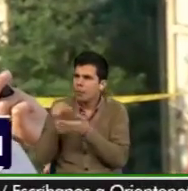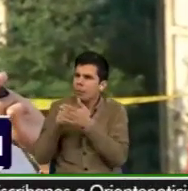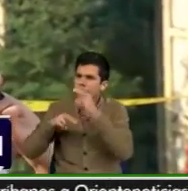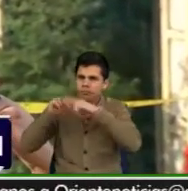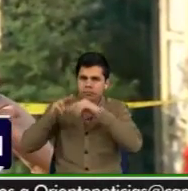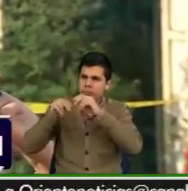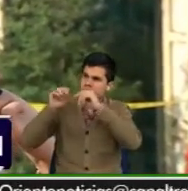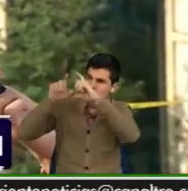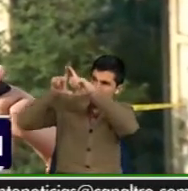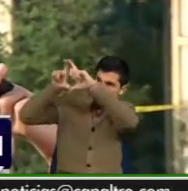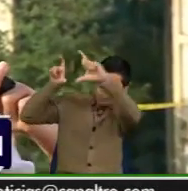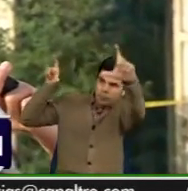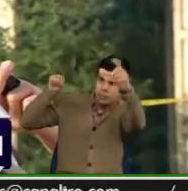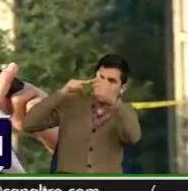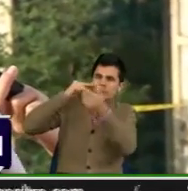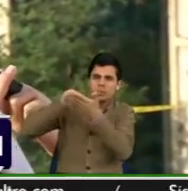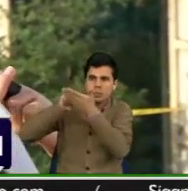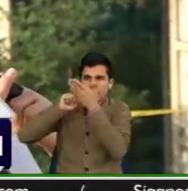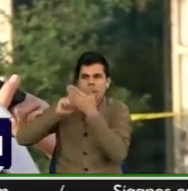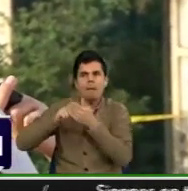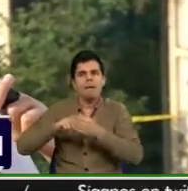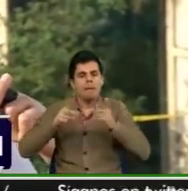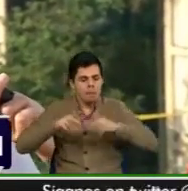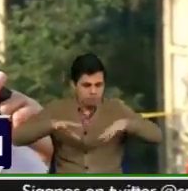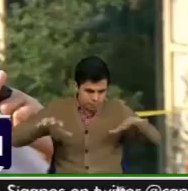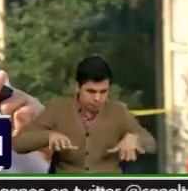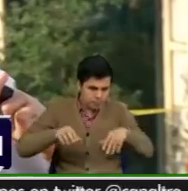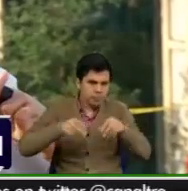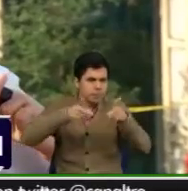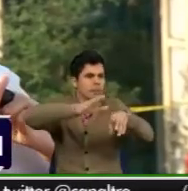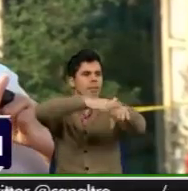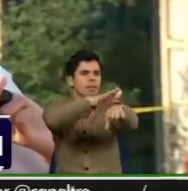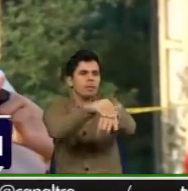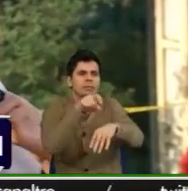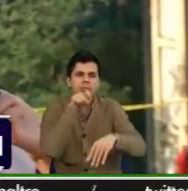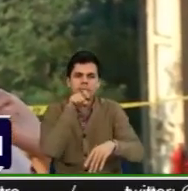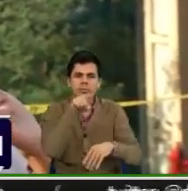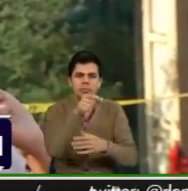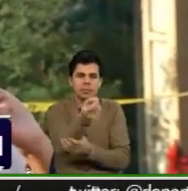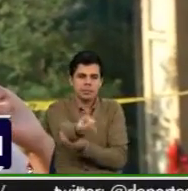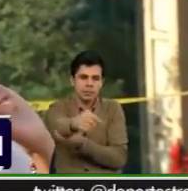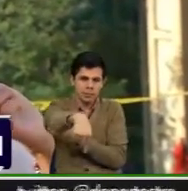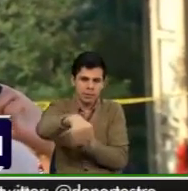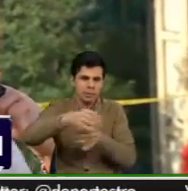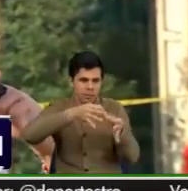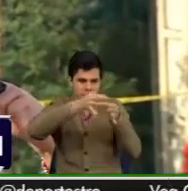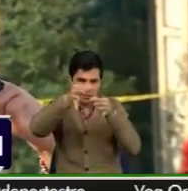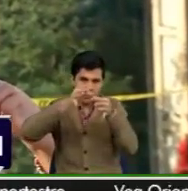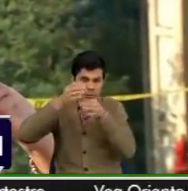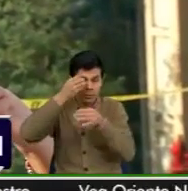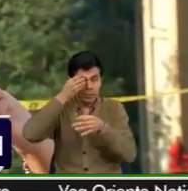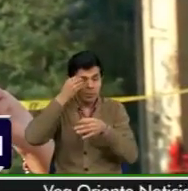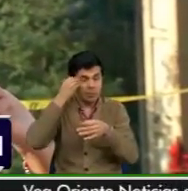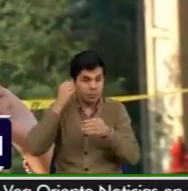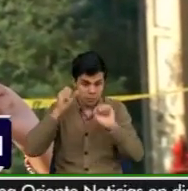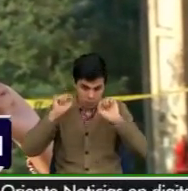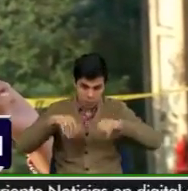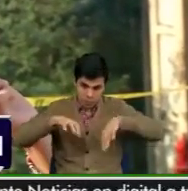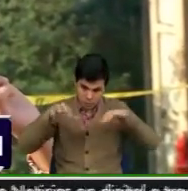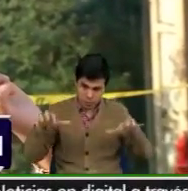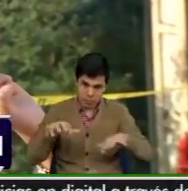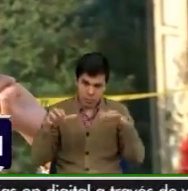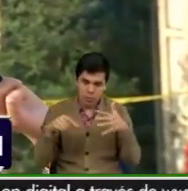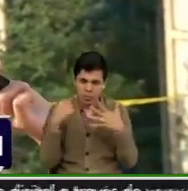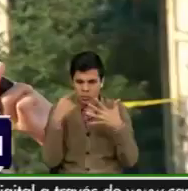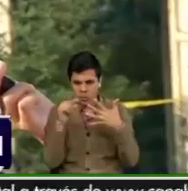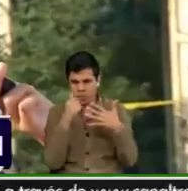en aras de mandarle un mensaje a los bumangueses, a los habitantes del área metropolitana, de que ya hay un plazo perentorio,